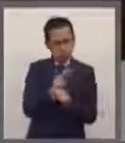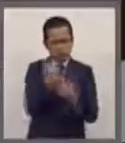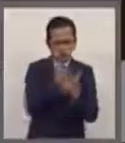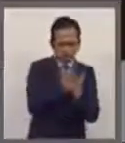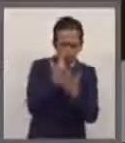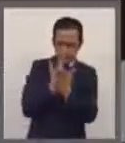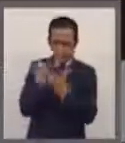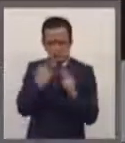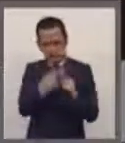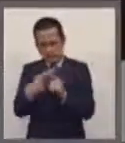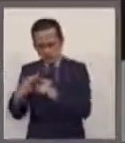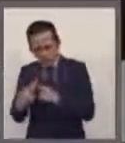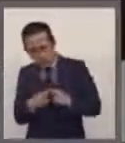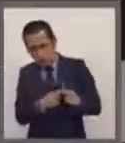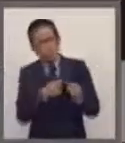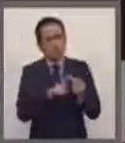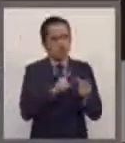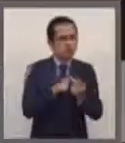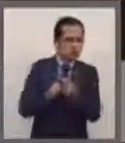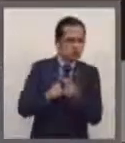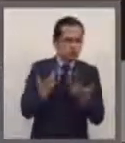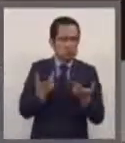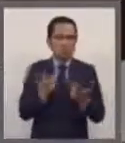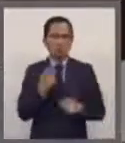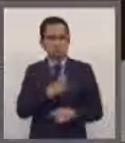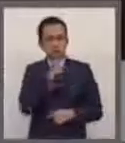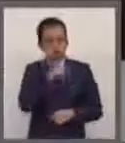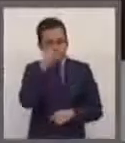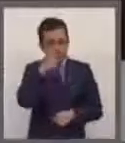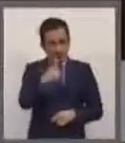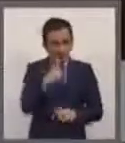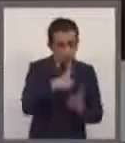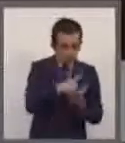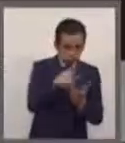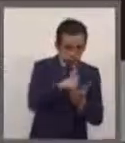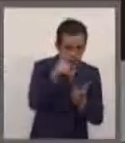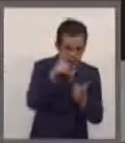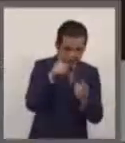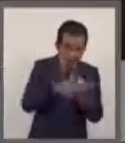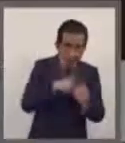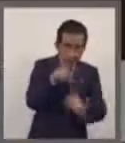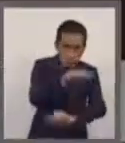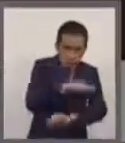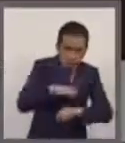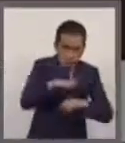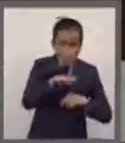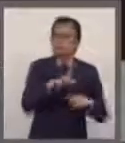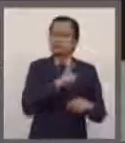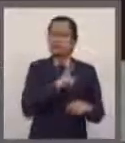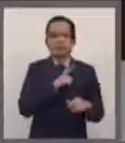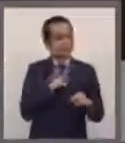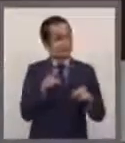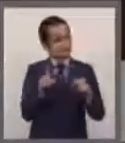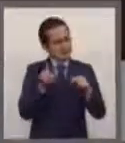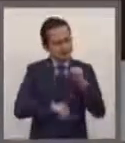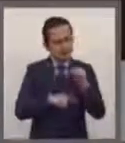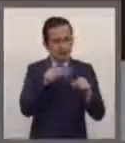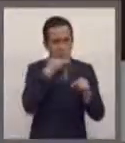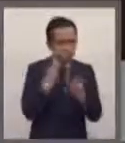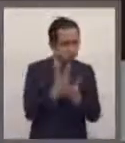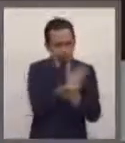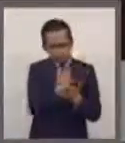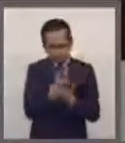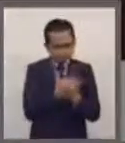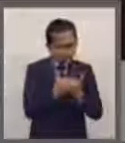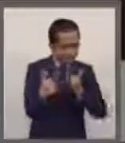establecer las medidas para la prevención, reducción y en su caso eliminación de los contaminantes contenidos en el material a verter.